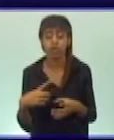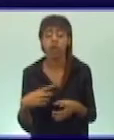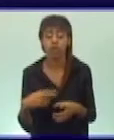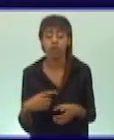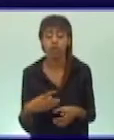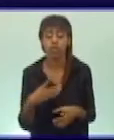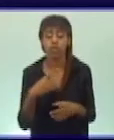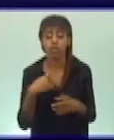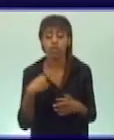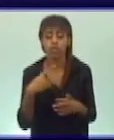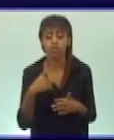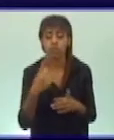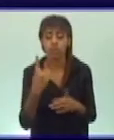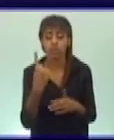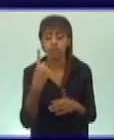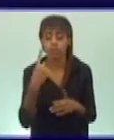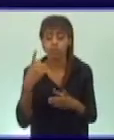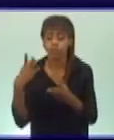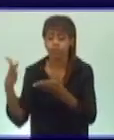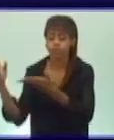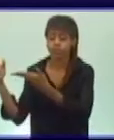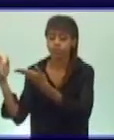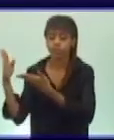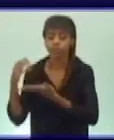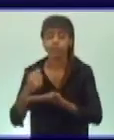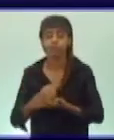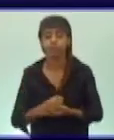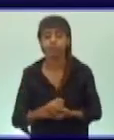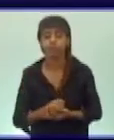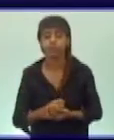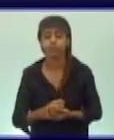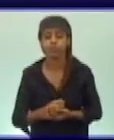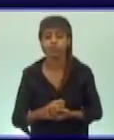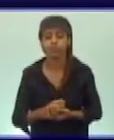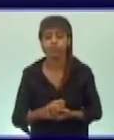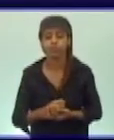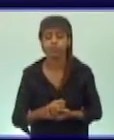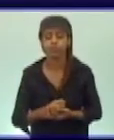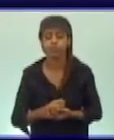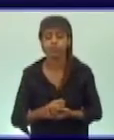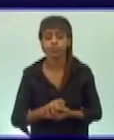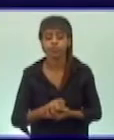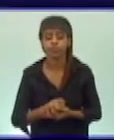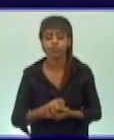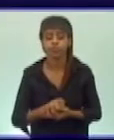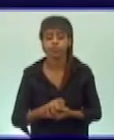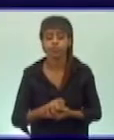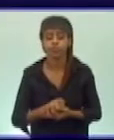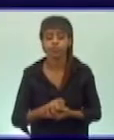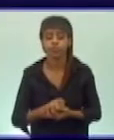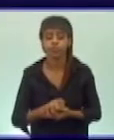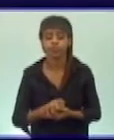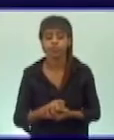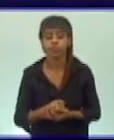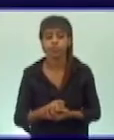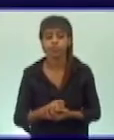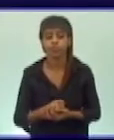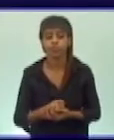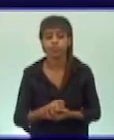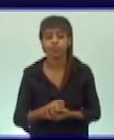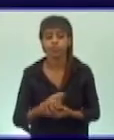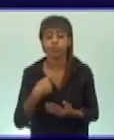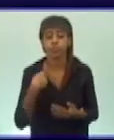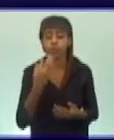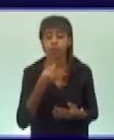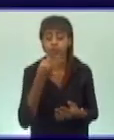Revolucionario 13 de marzo, el Partido Socialista Popular y el Movimiento Revolucionario 26 de julio. Al